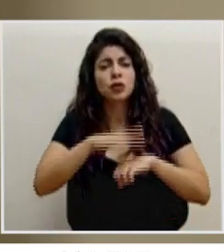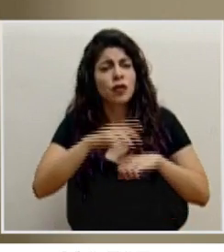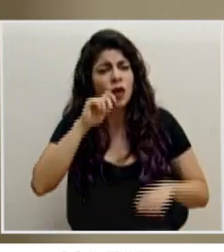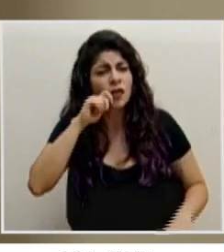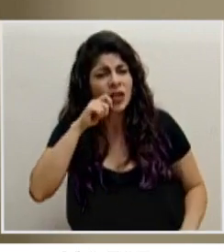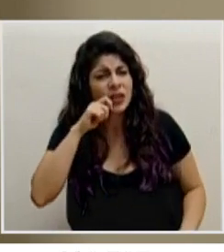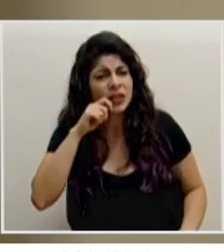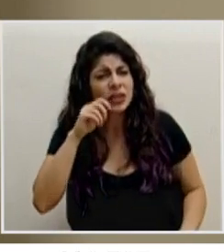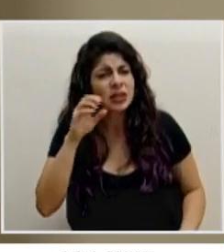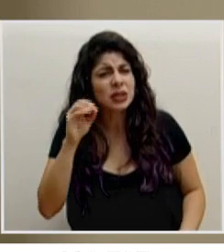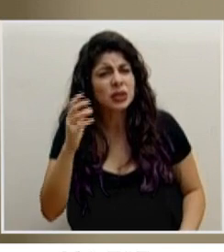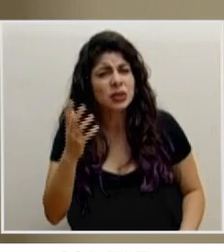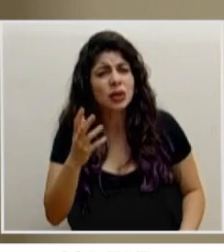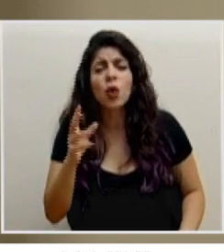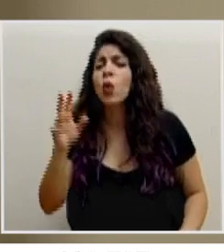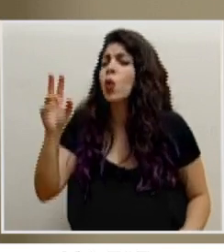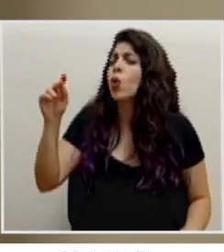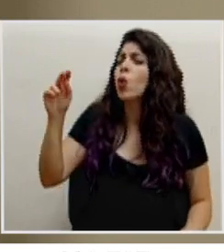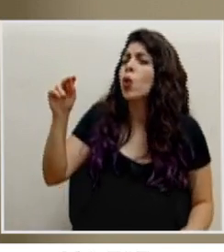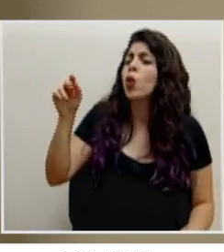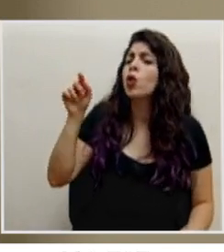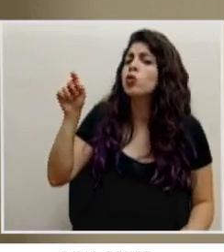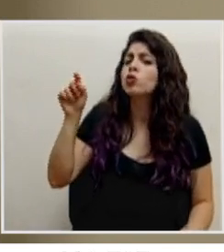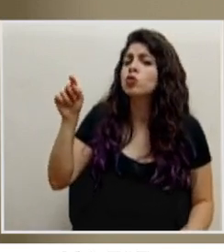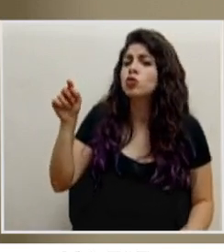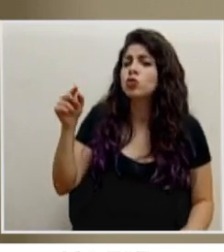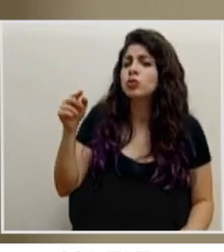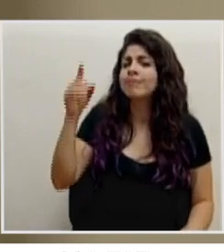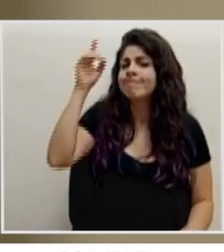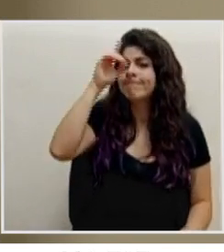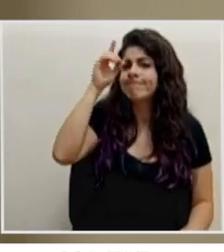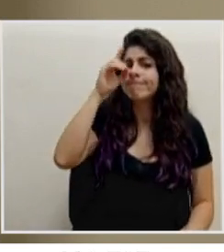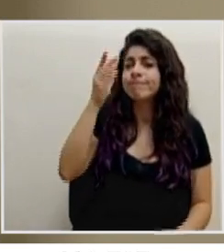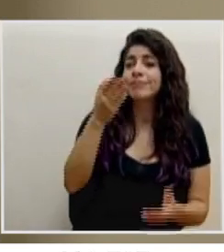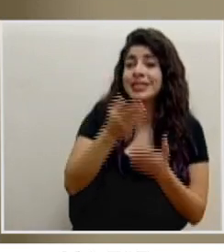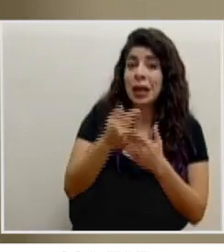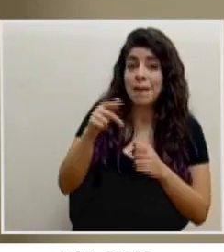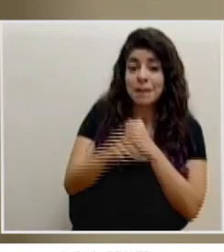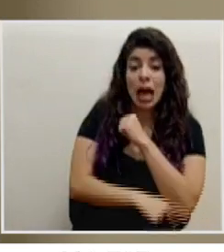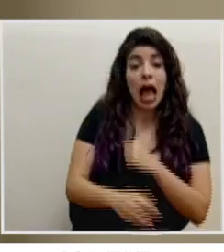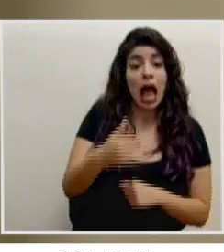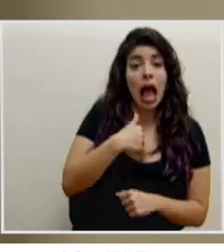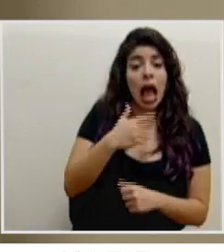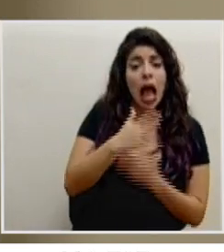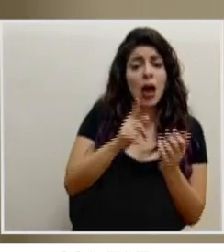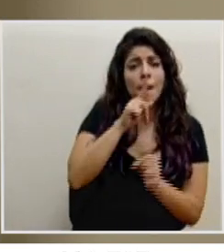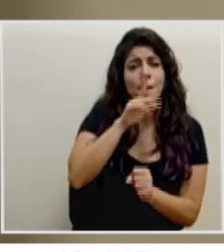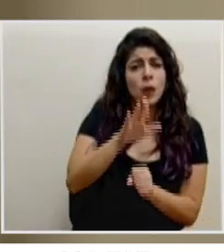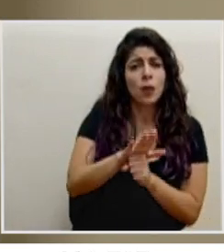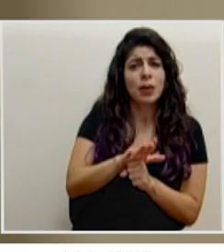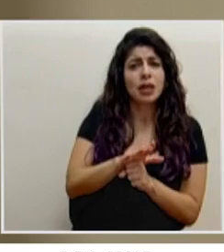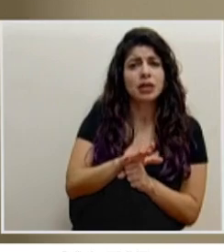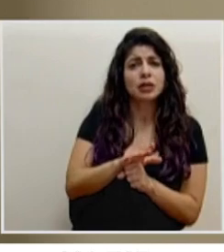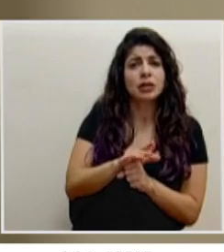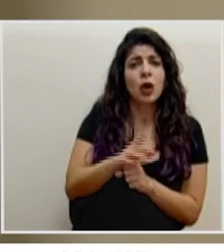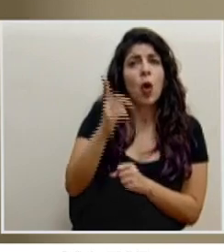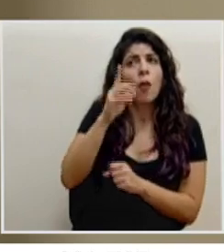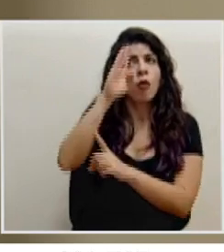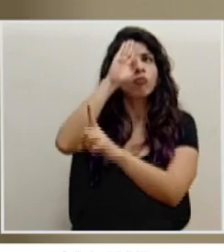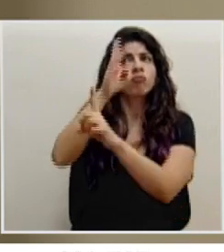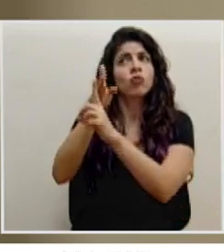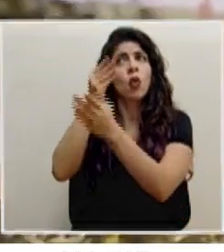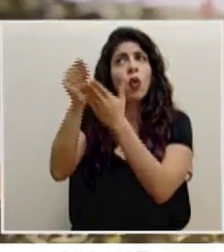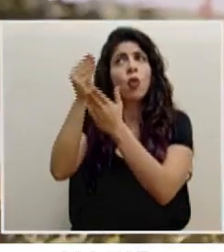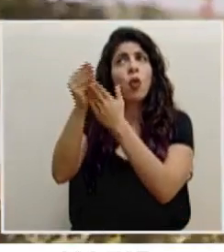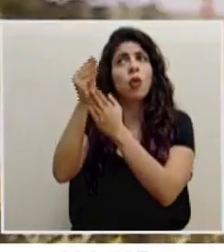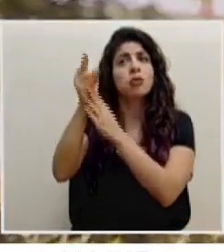confidencialidad? No, más bien lo que se ha estado planteando, don Daniel, es si el país tiene un compromiso en comprar solamente con los